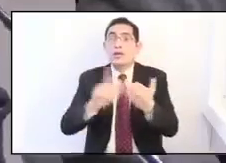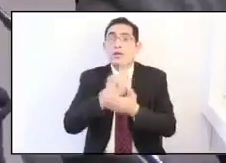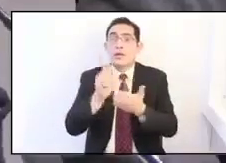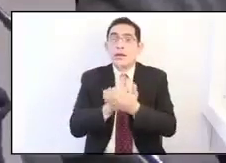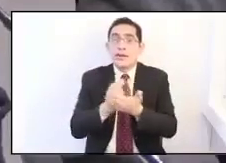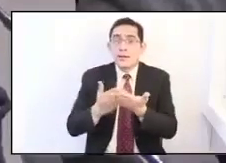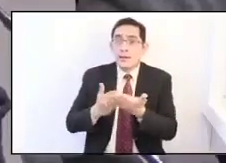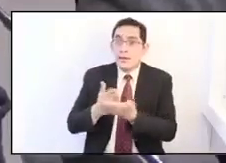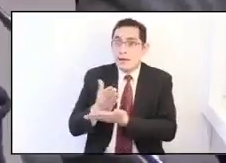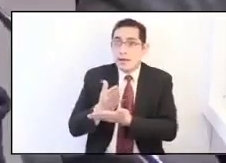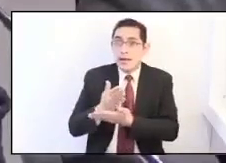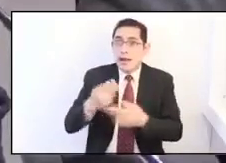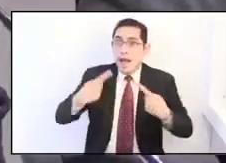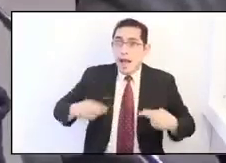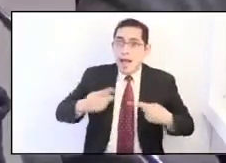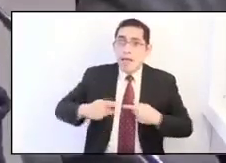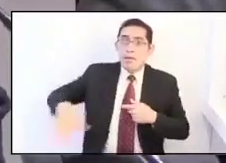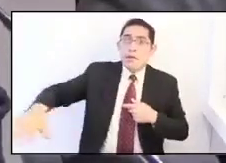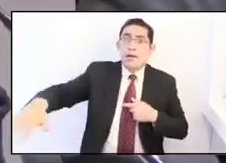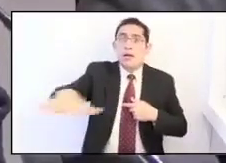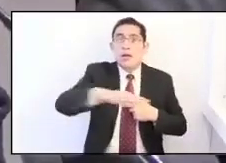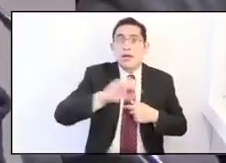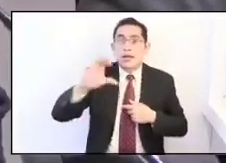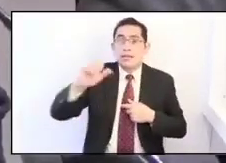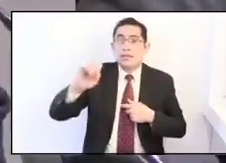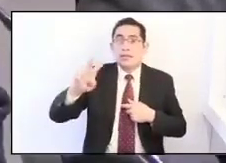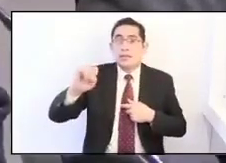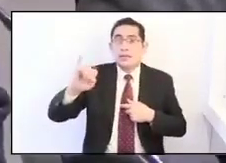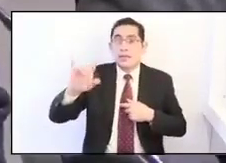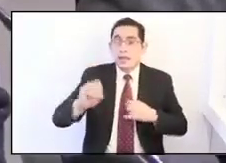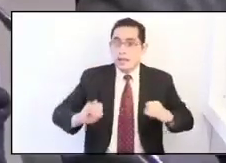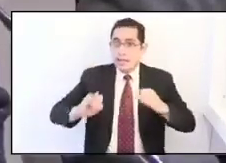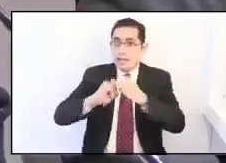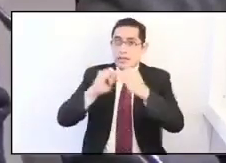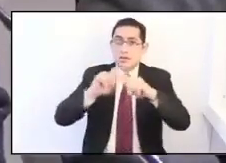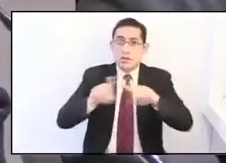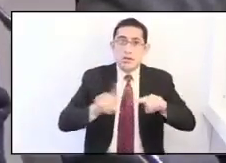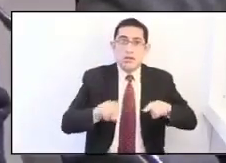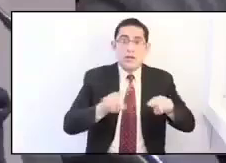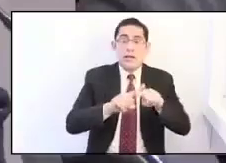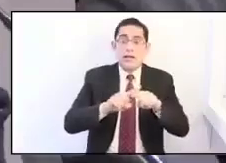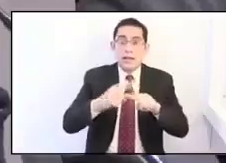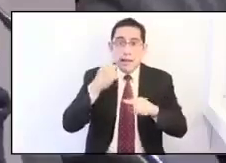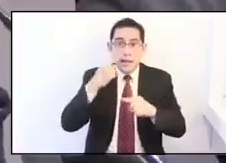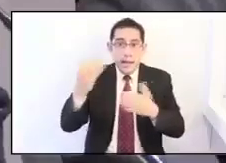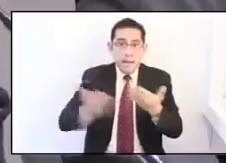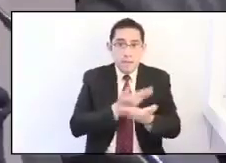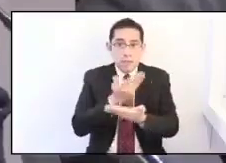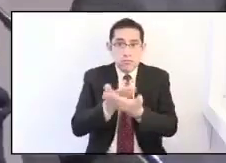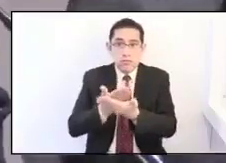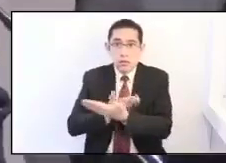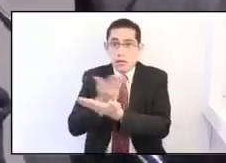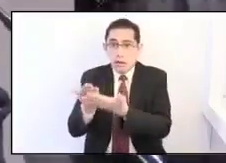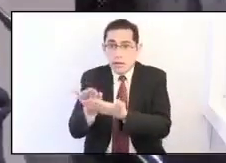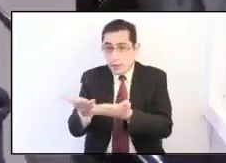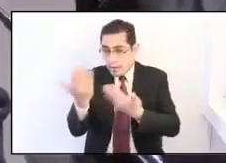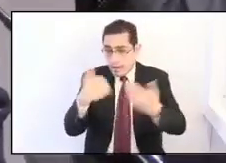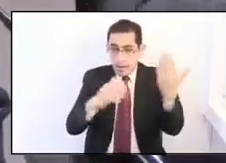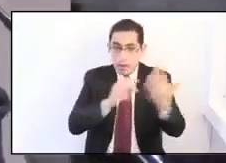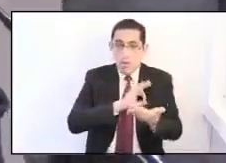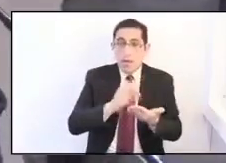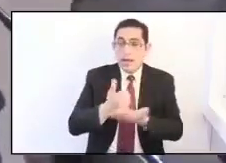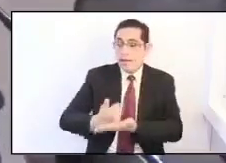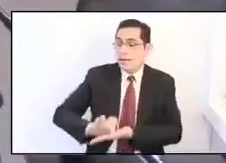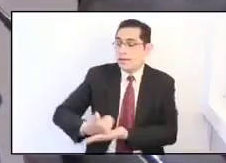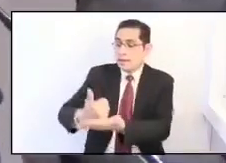sociedad civil, instituciones públicas y privadas, la presentación de propuestas que coadyuven al mejoramiento de la sociedad en